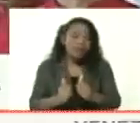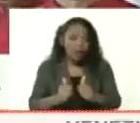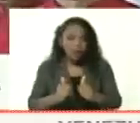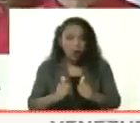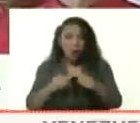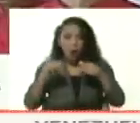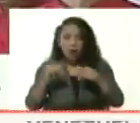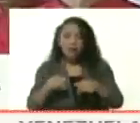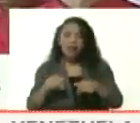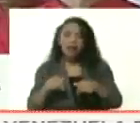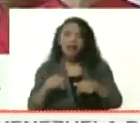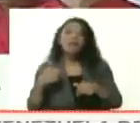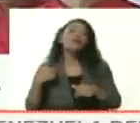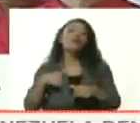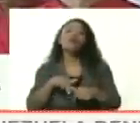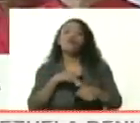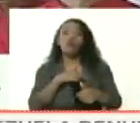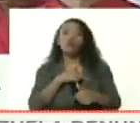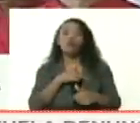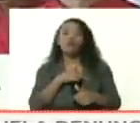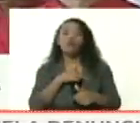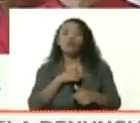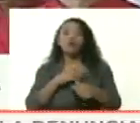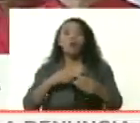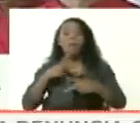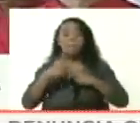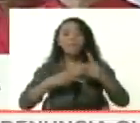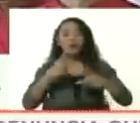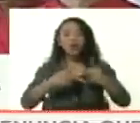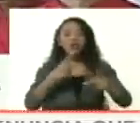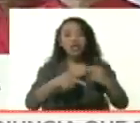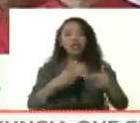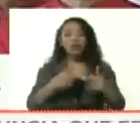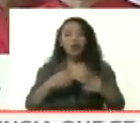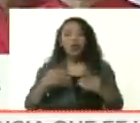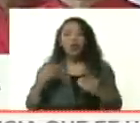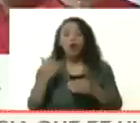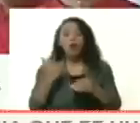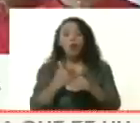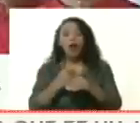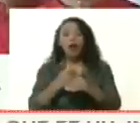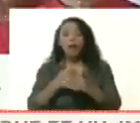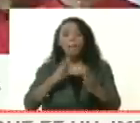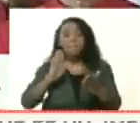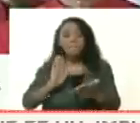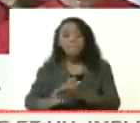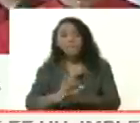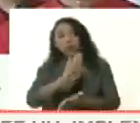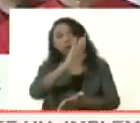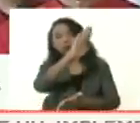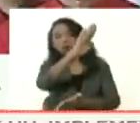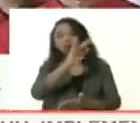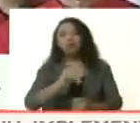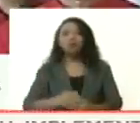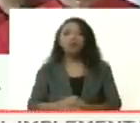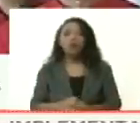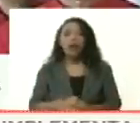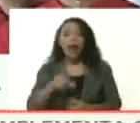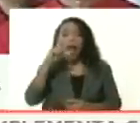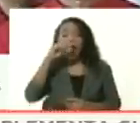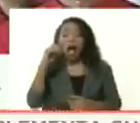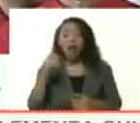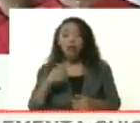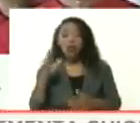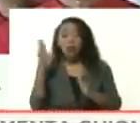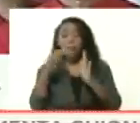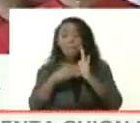Ahorita estamos arrancando nosotros, yo creo que un proceso de despegue interesante. El año 2019